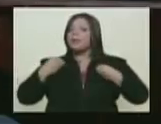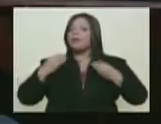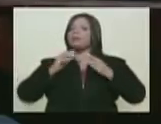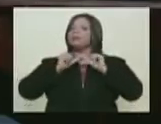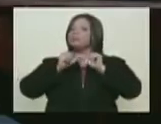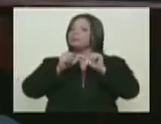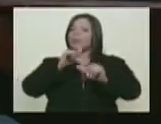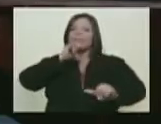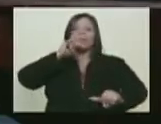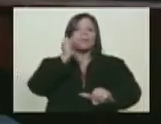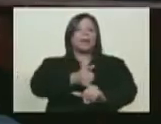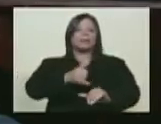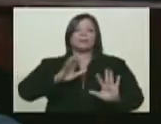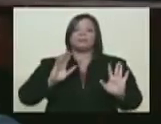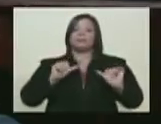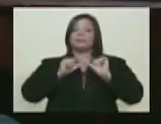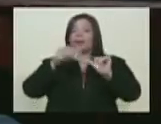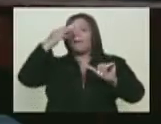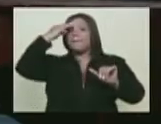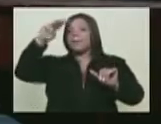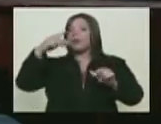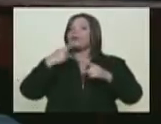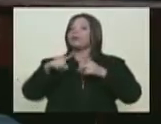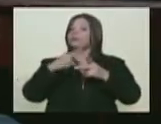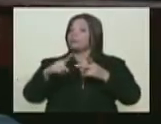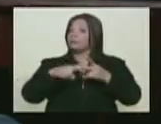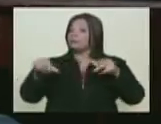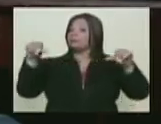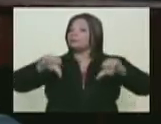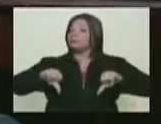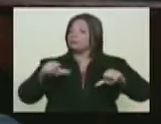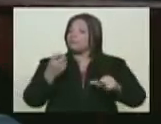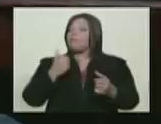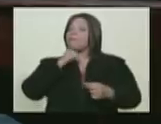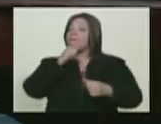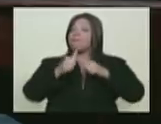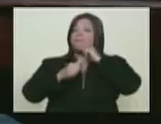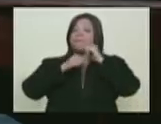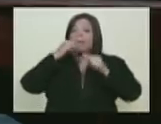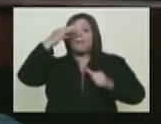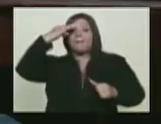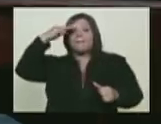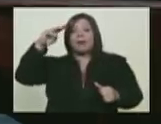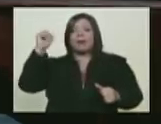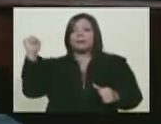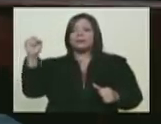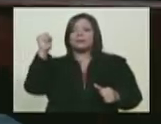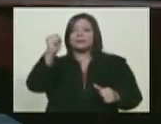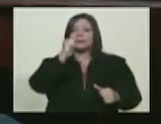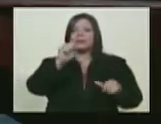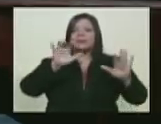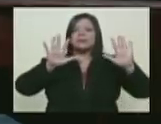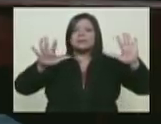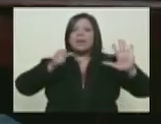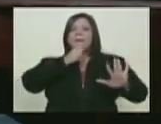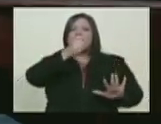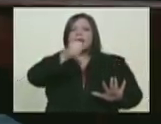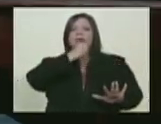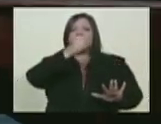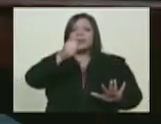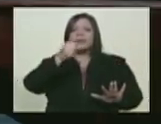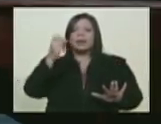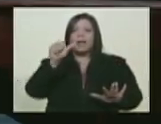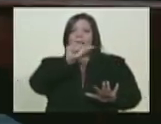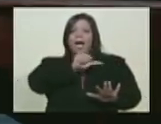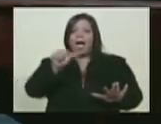permanece. Mira, en México pasan cosas como esa y como esta. En México han asesinado 10 periodistas ya en lo que